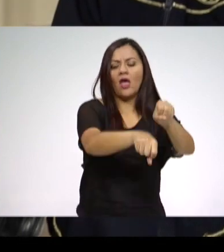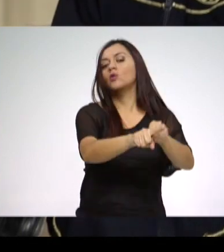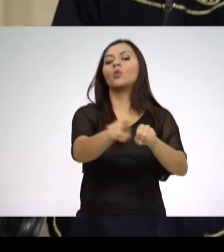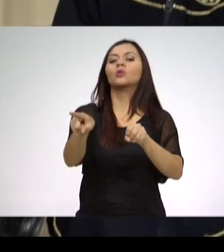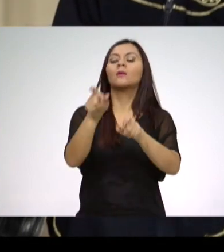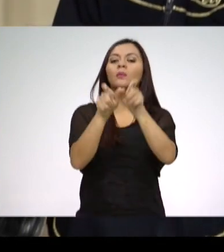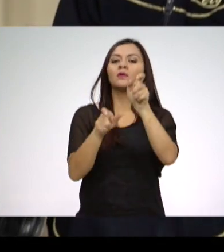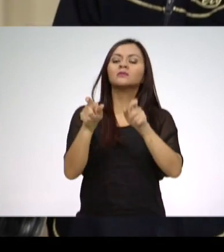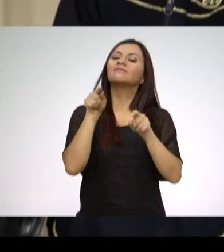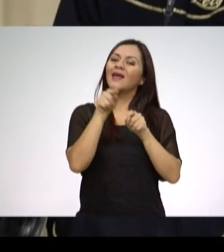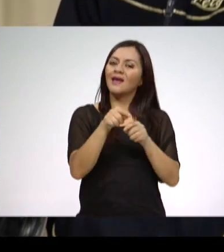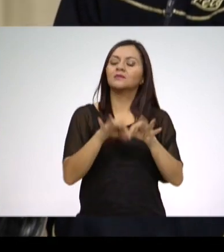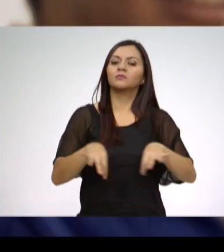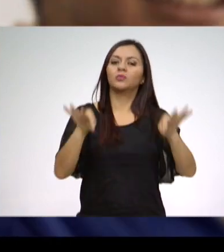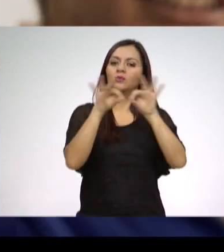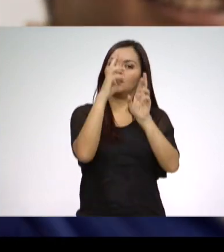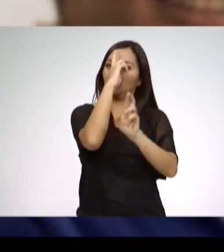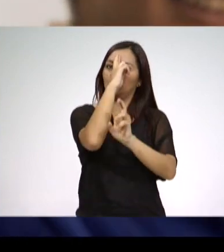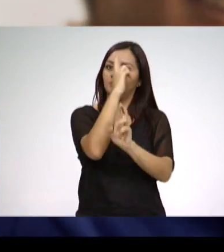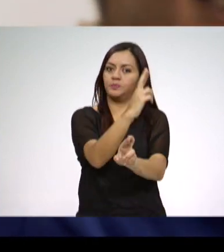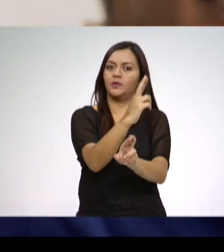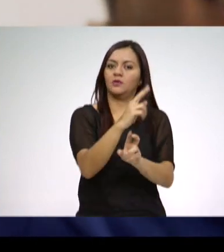creo que eso se fundamenta el respeto.